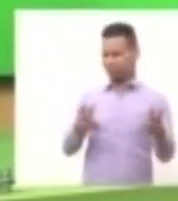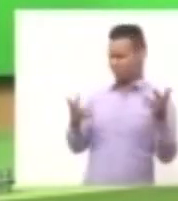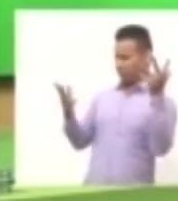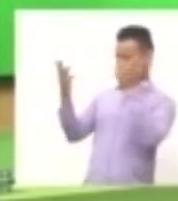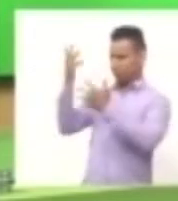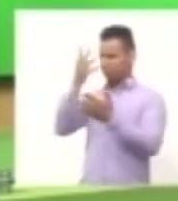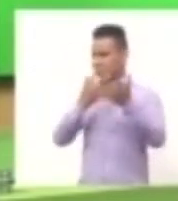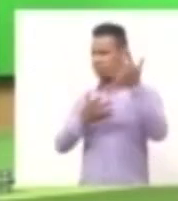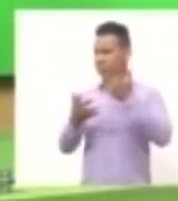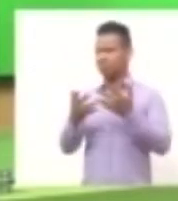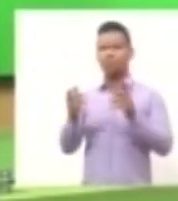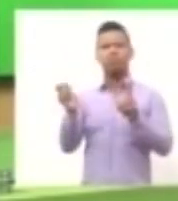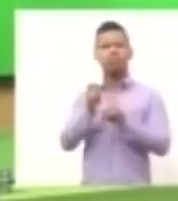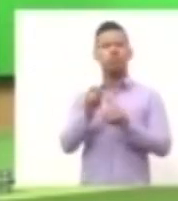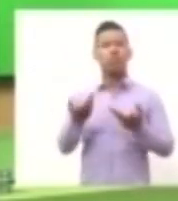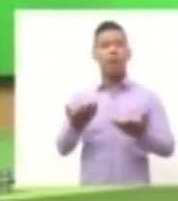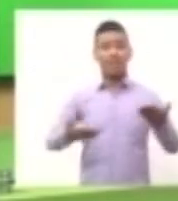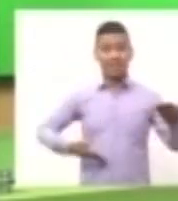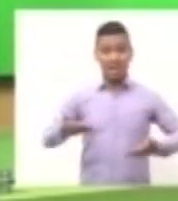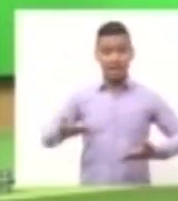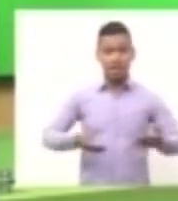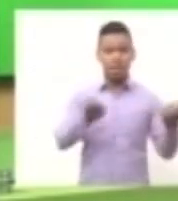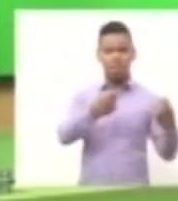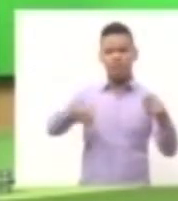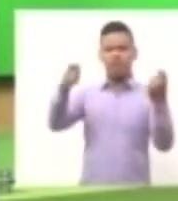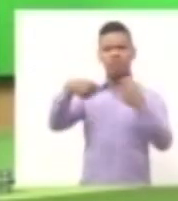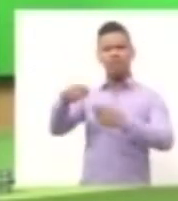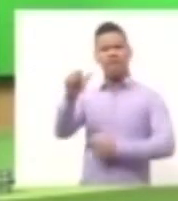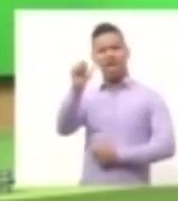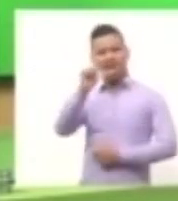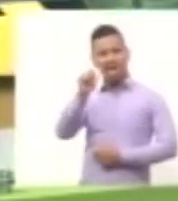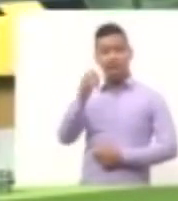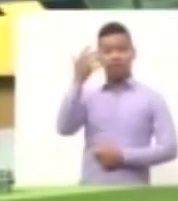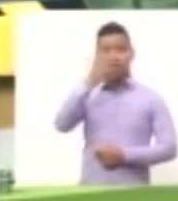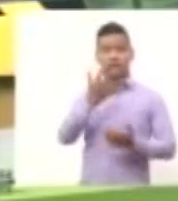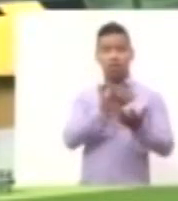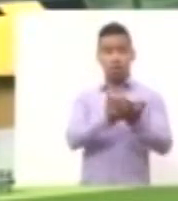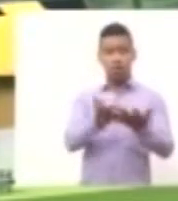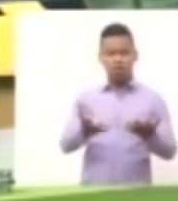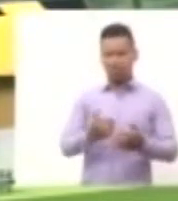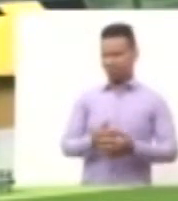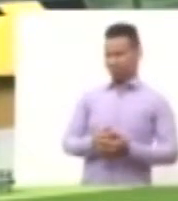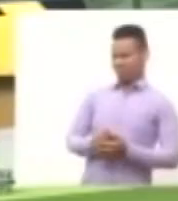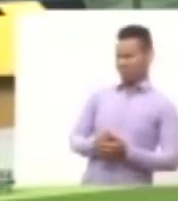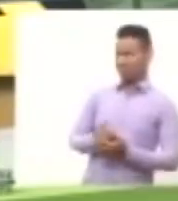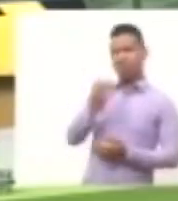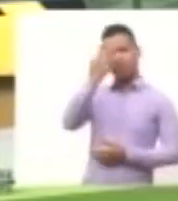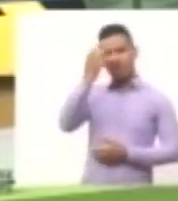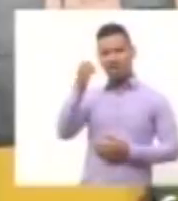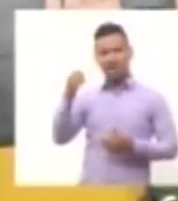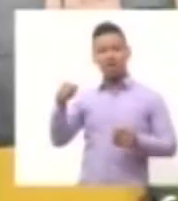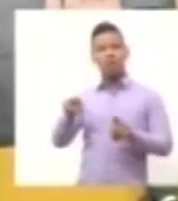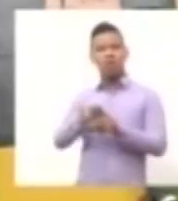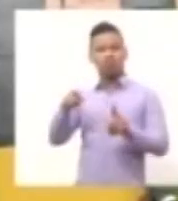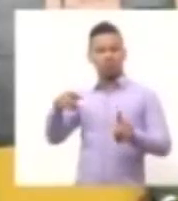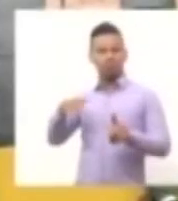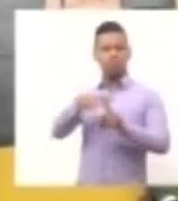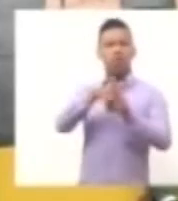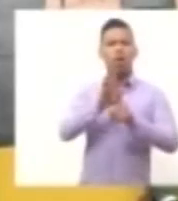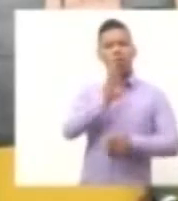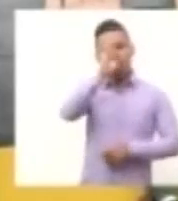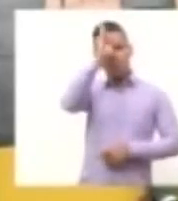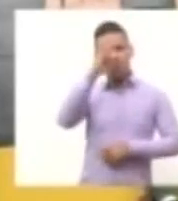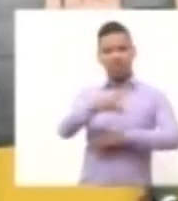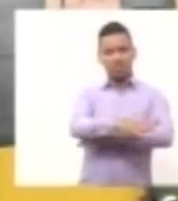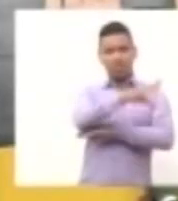en tiendas, ya que estas medidas estarían en contra del arraigo sociocultural de la región Caribe. Con el nuevo Código